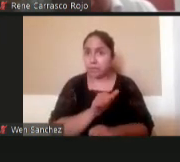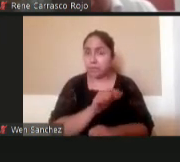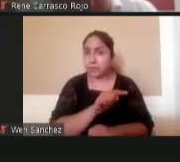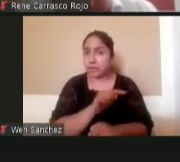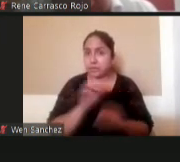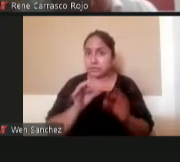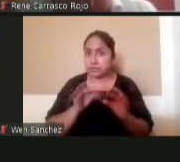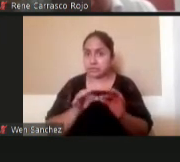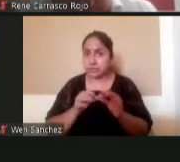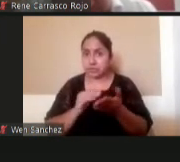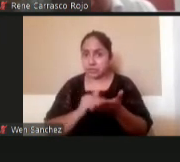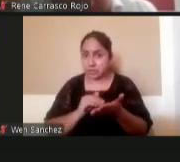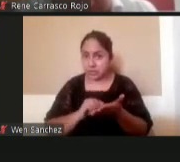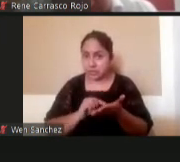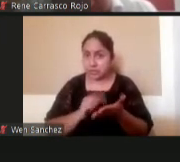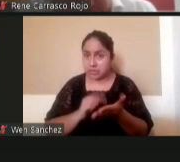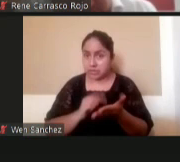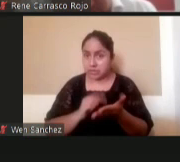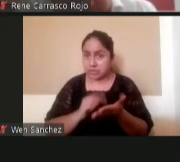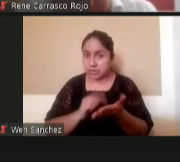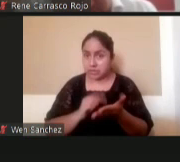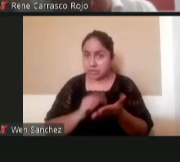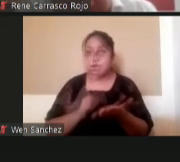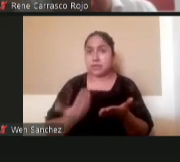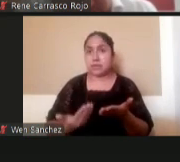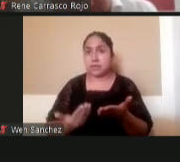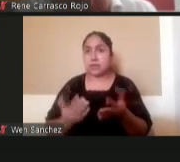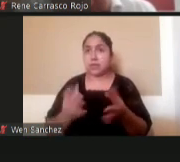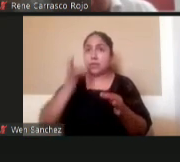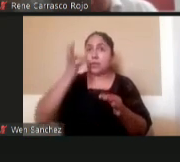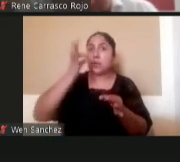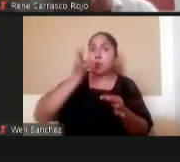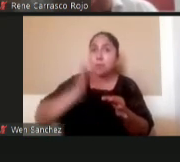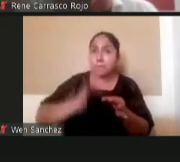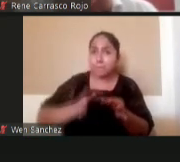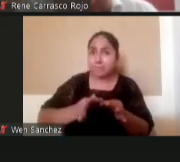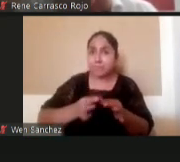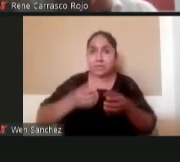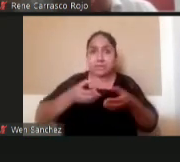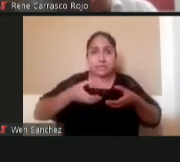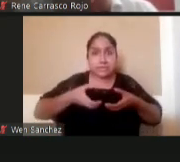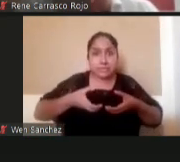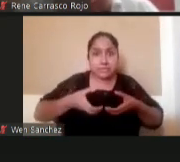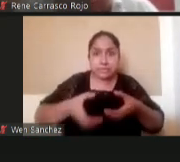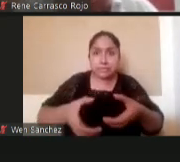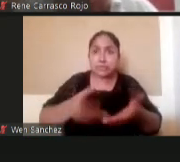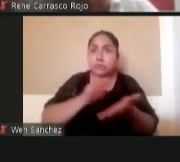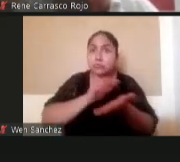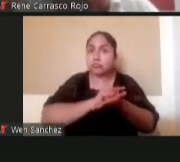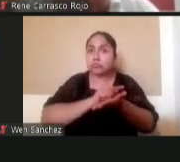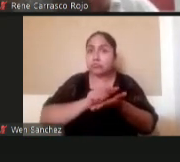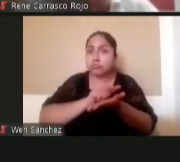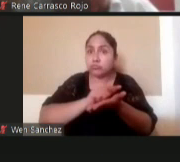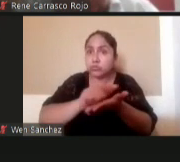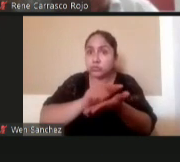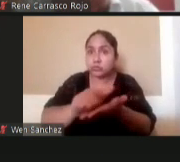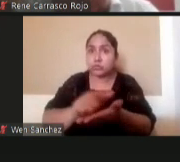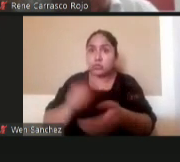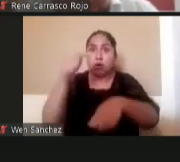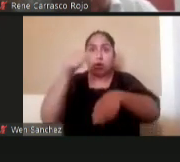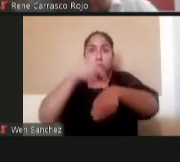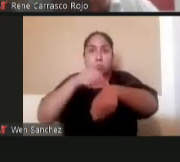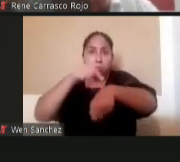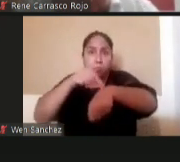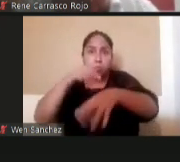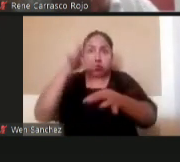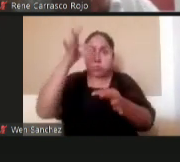en la fracción décima: cumplir con las rutas, los horarios y los procedimientos de barrido, recolección y transportación